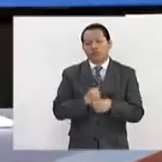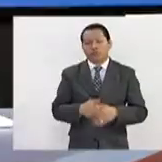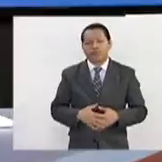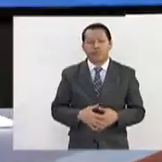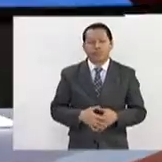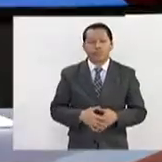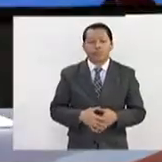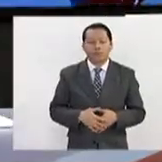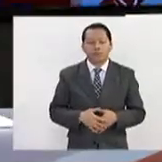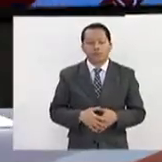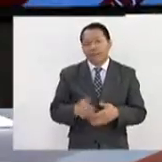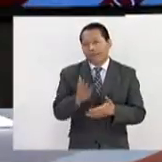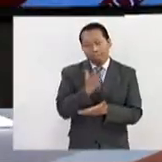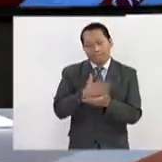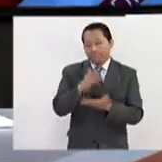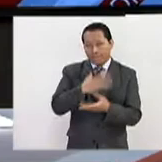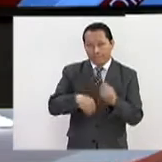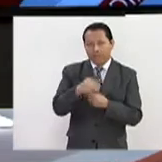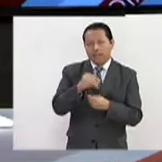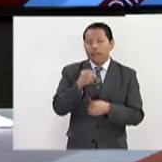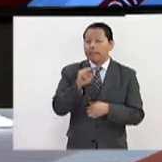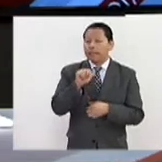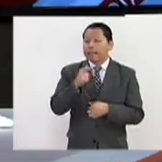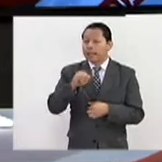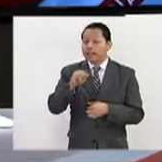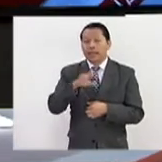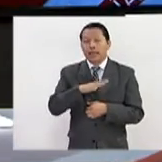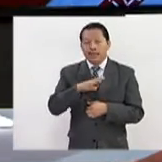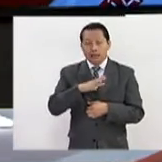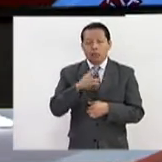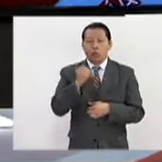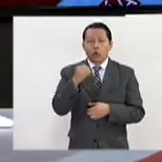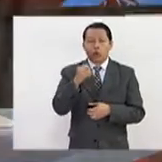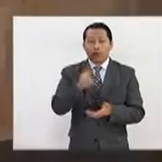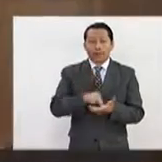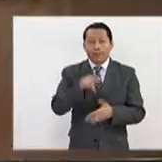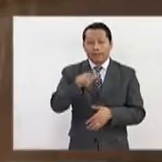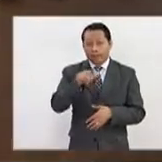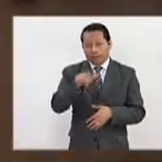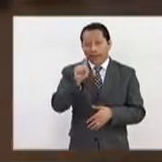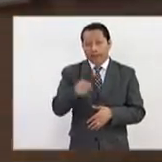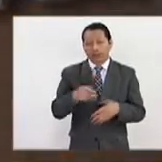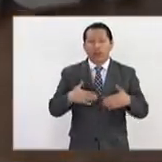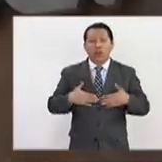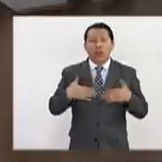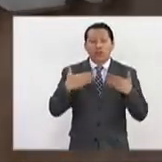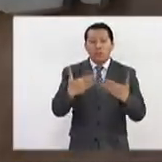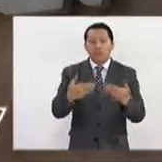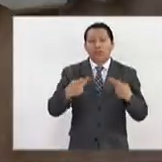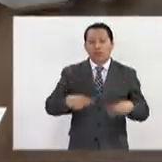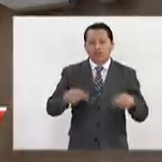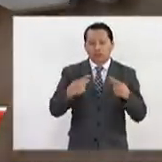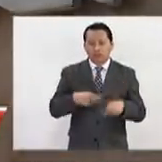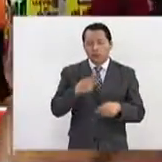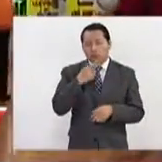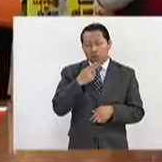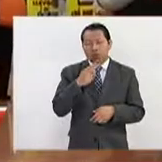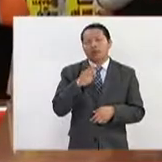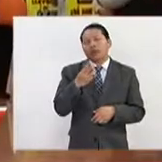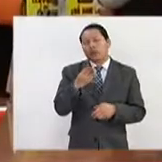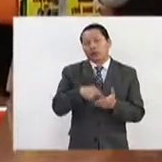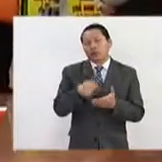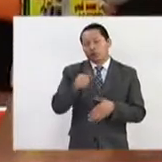Por supuesto, por otra parte más bien, el INEGI informó que en octubre de 2017 el índice de confianza del consumidor aumentó